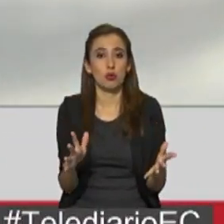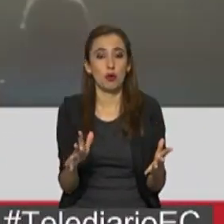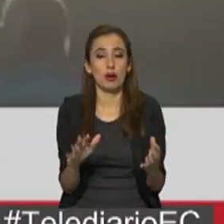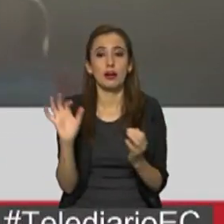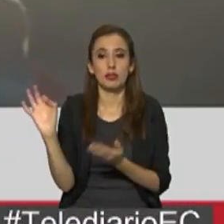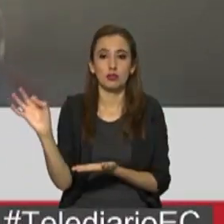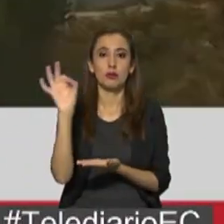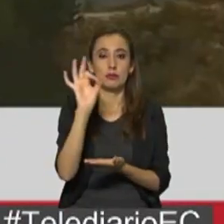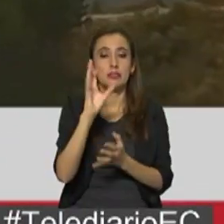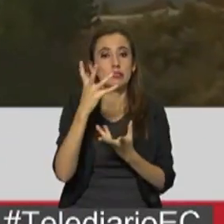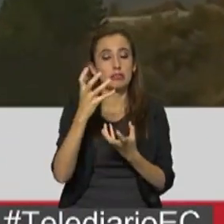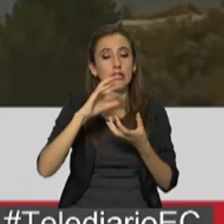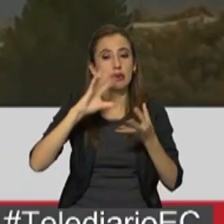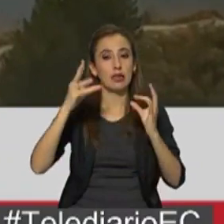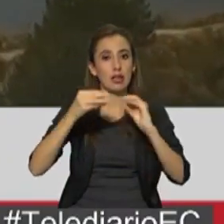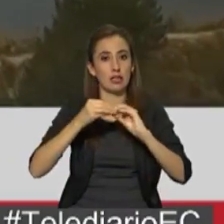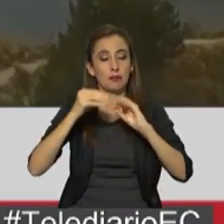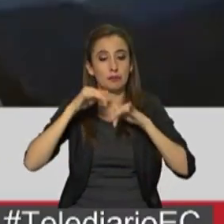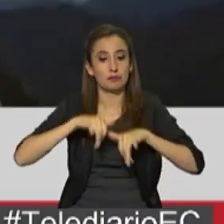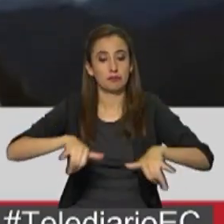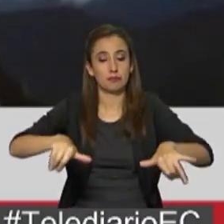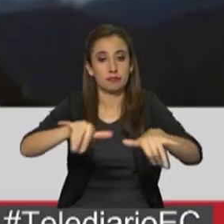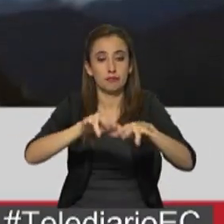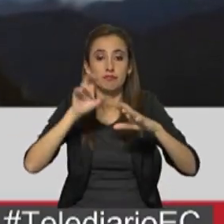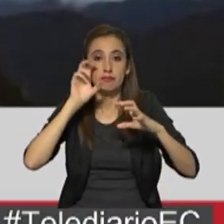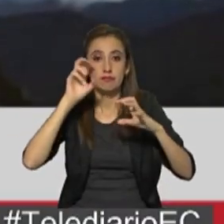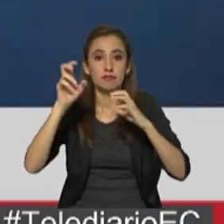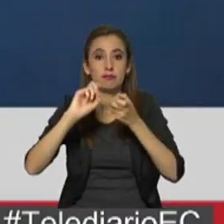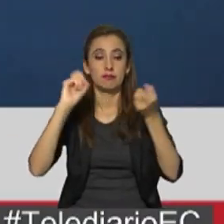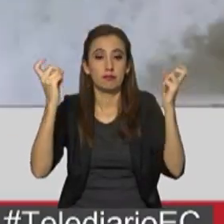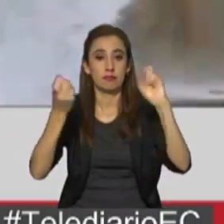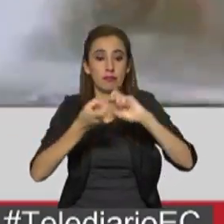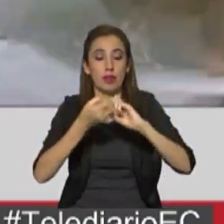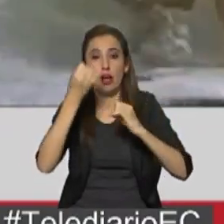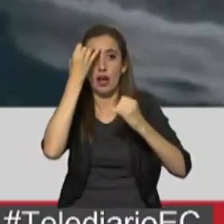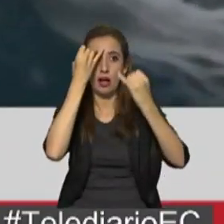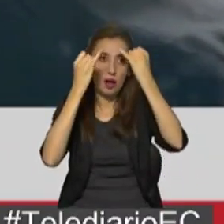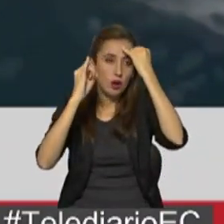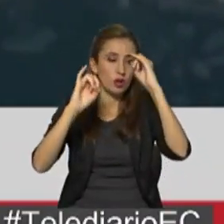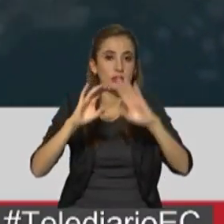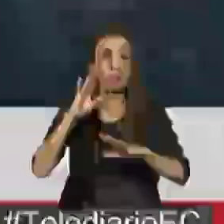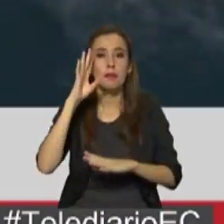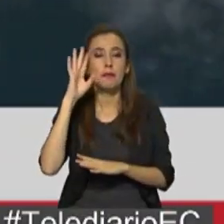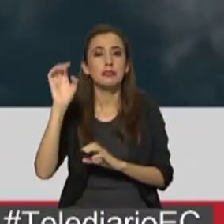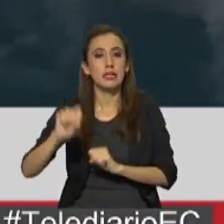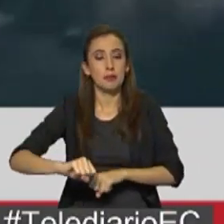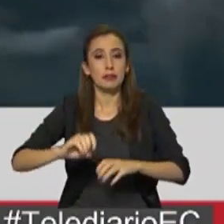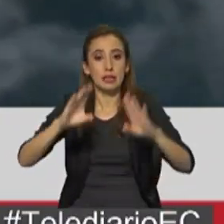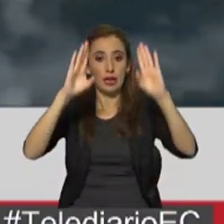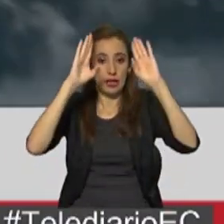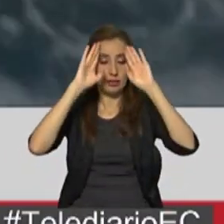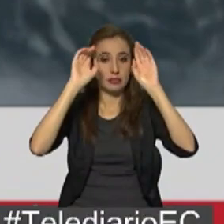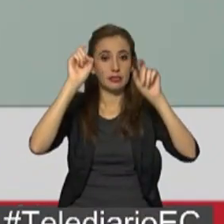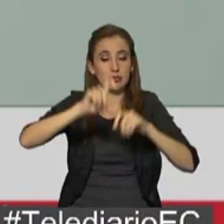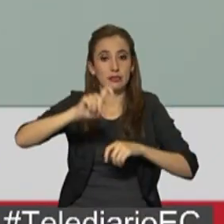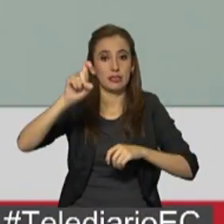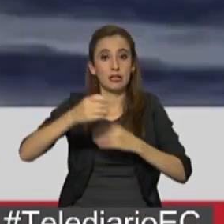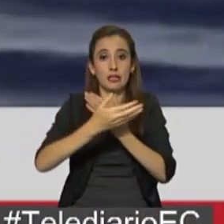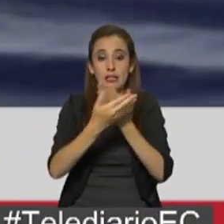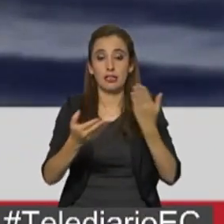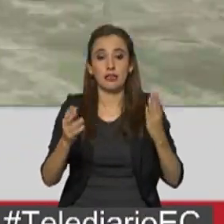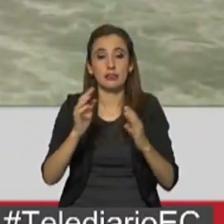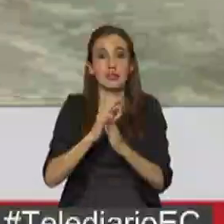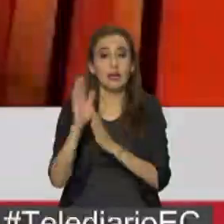buscan adaptarse pues entienden que la industria ha cambiado hay que reinventarse y deben atender las necesidades del turista